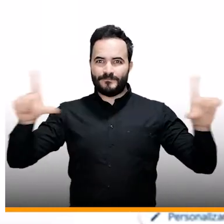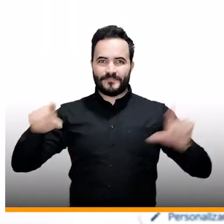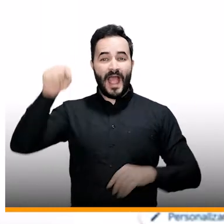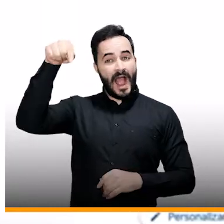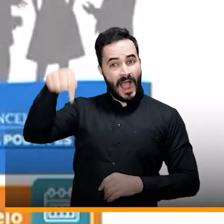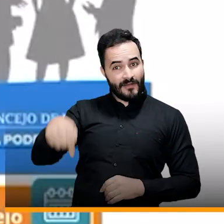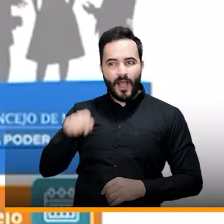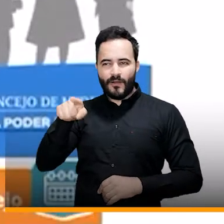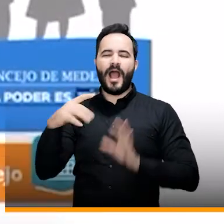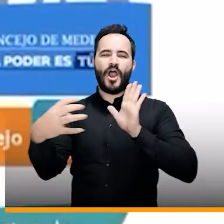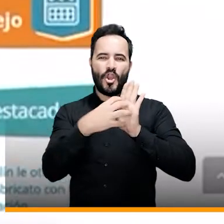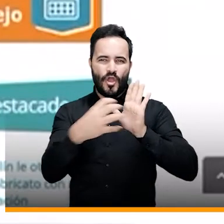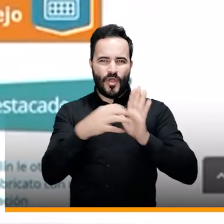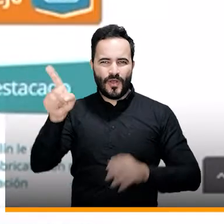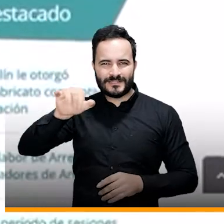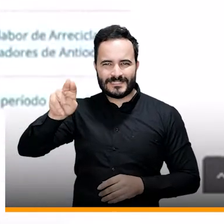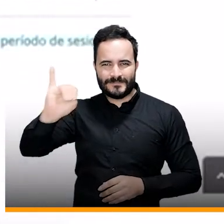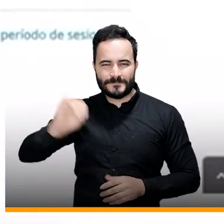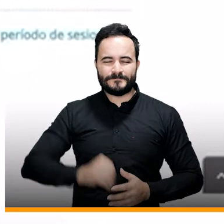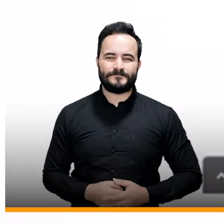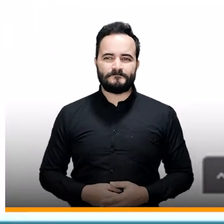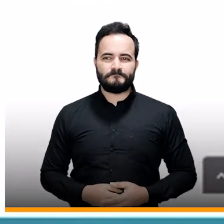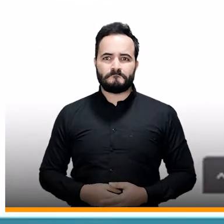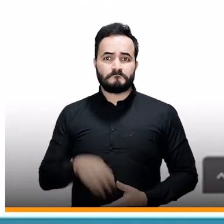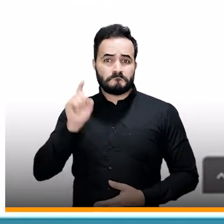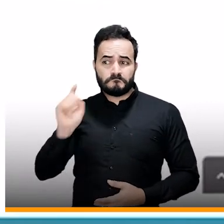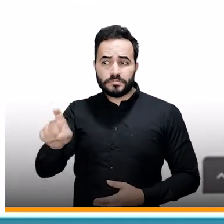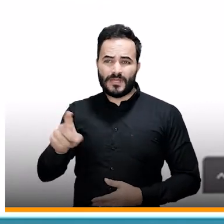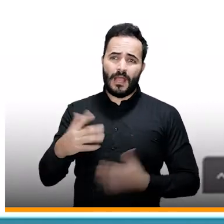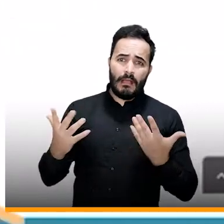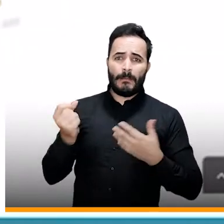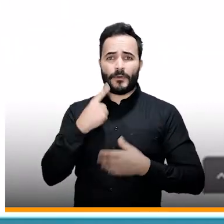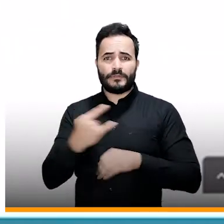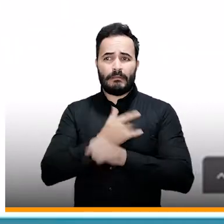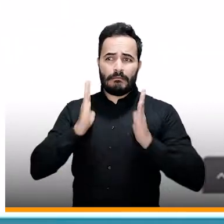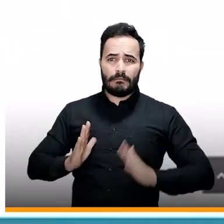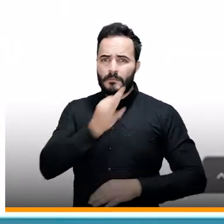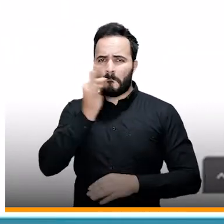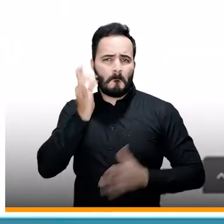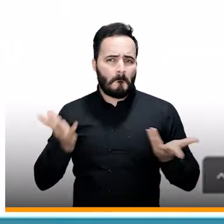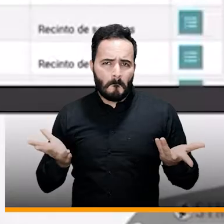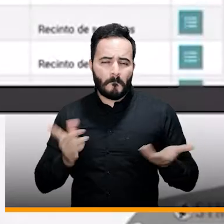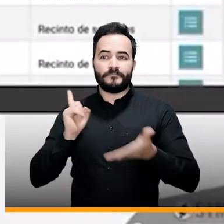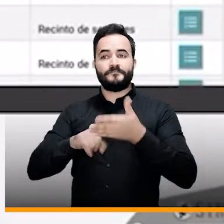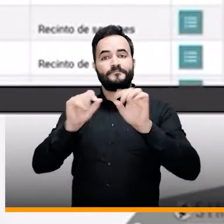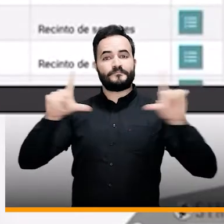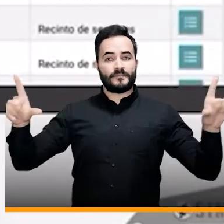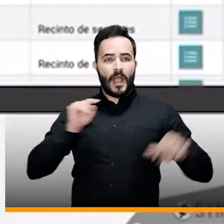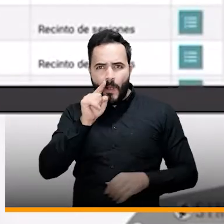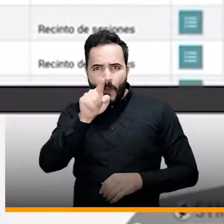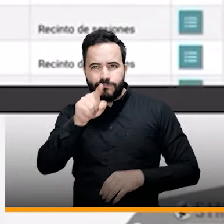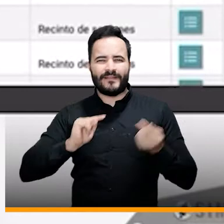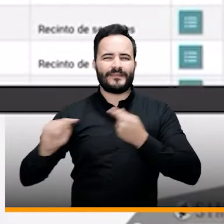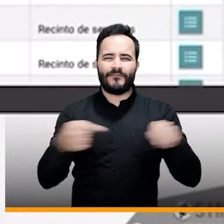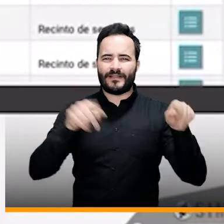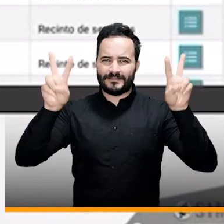www.consejodemedellin.gob.co. En la parte inferior encontrará el logo de SIMI. Dale clic e ingresará sin necesidad de un usuario. En el menú ubica